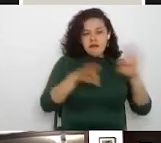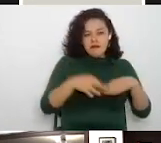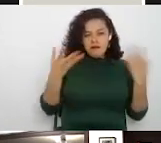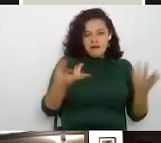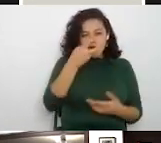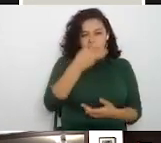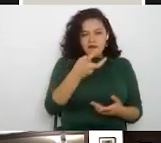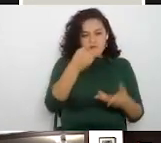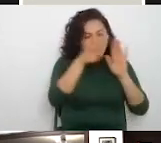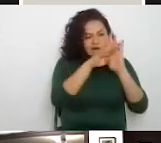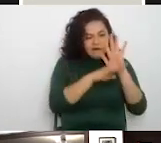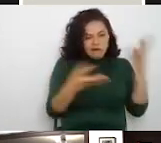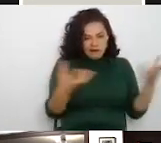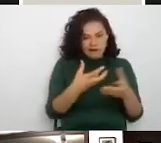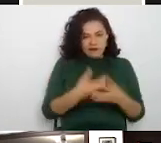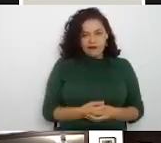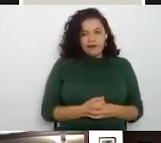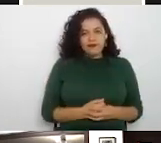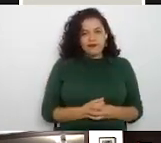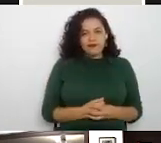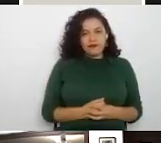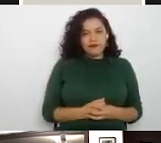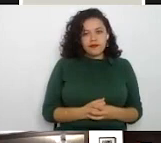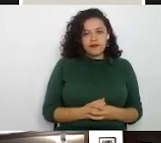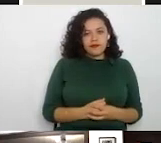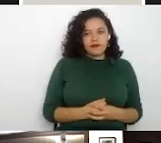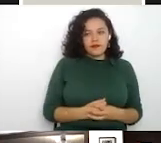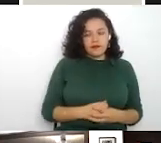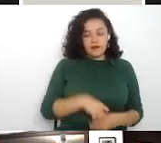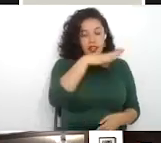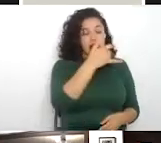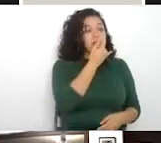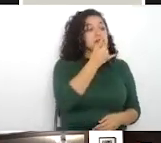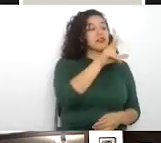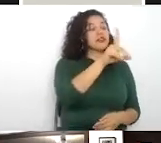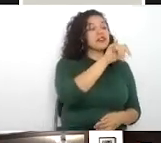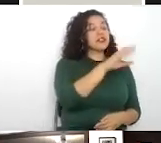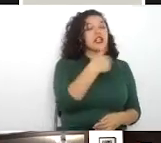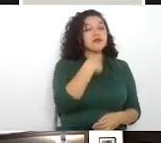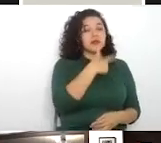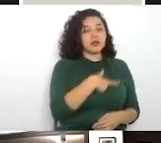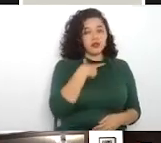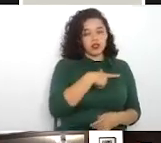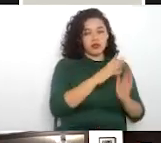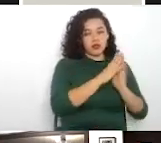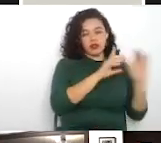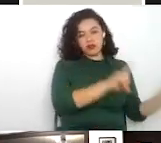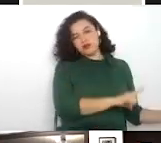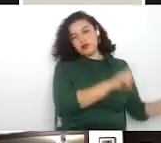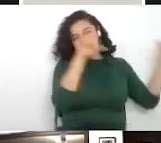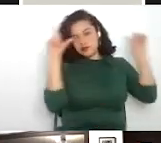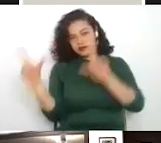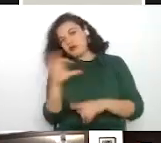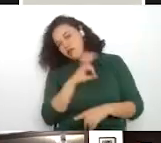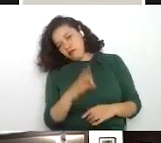procedimientos. Y entonces, pues Luis, vamos. Sí, perdón. perdón, Luis, me gustaría si pudiéramos volver al anterior donde Claro se que